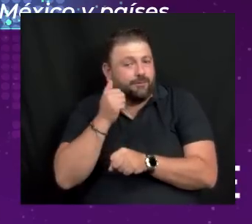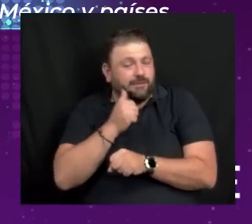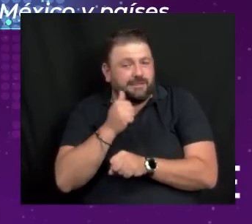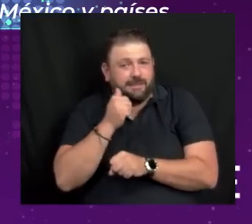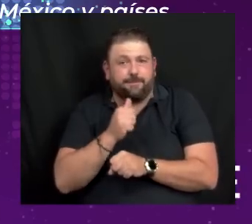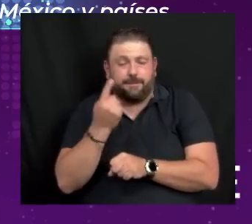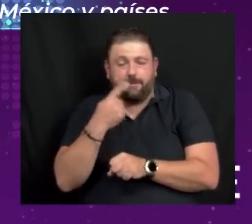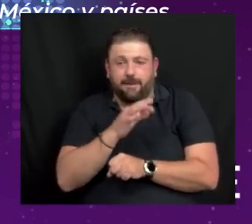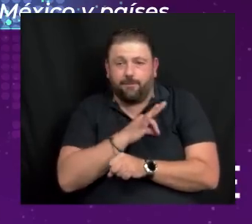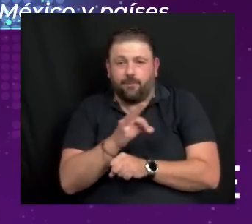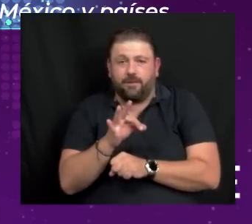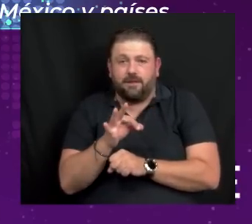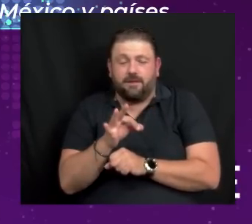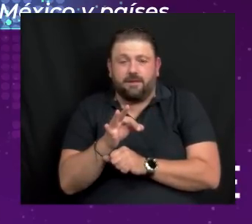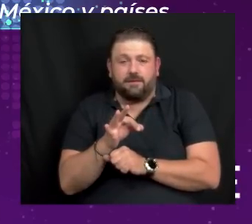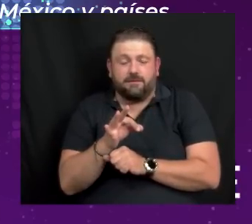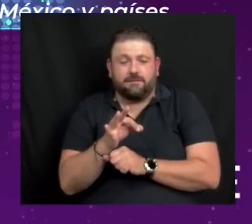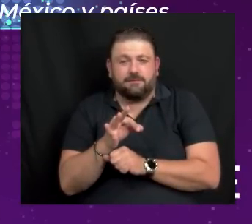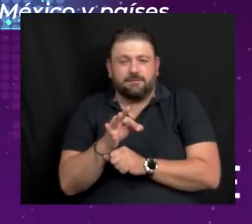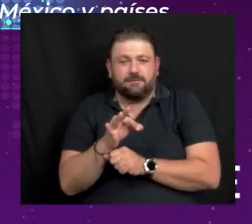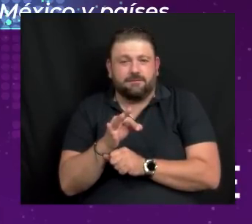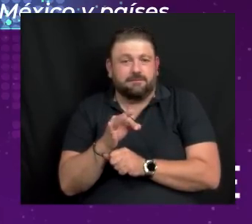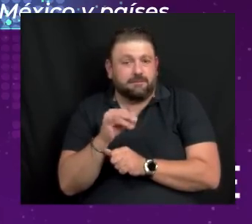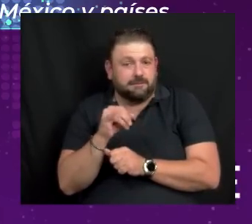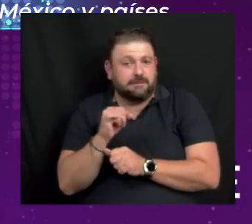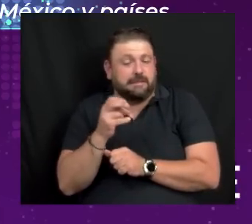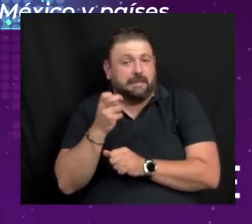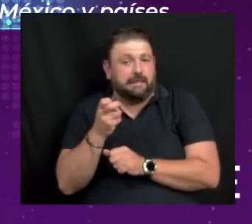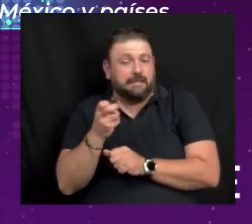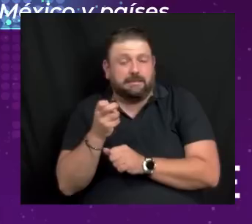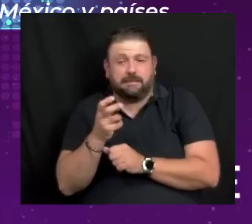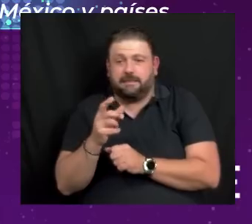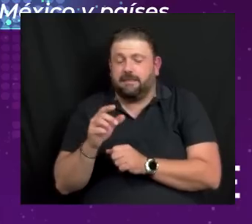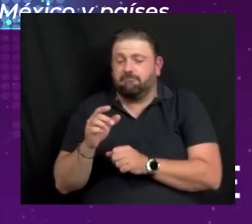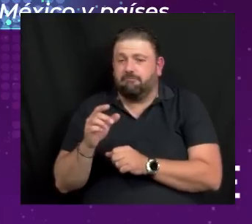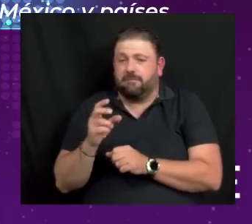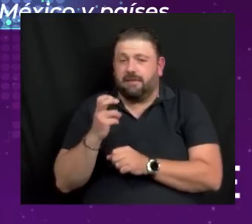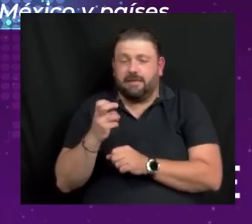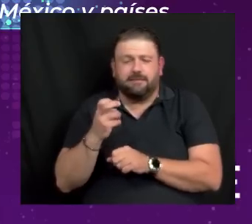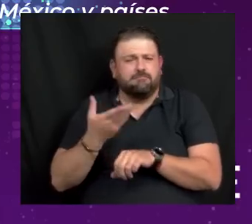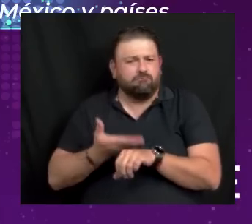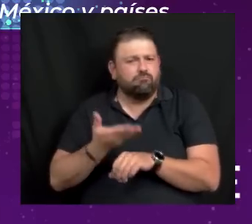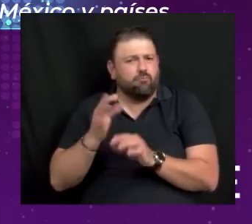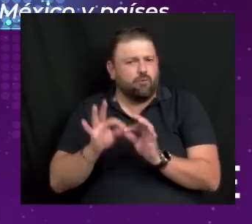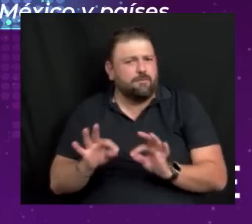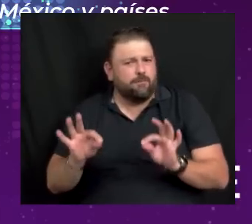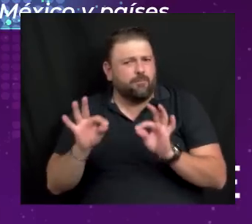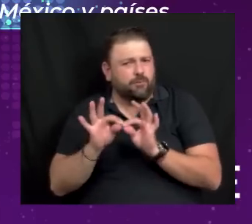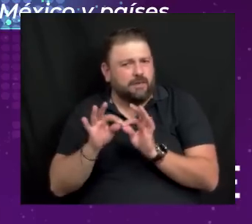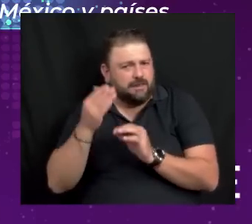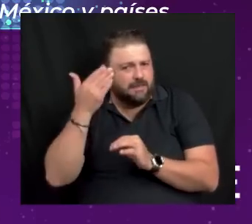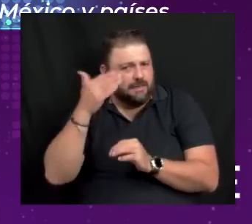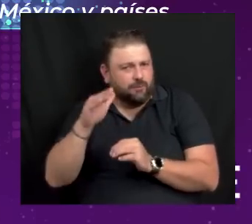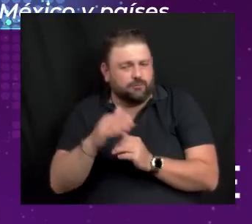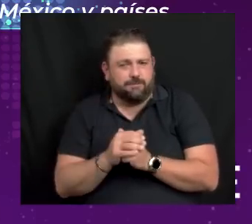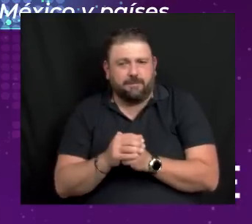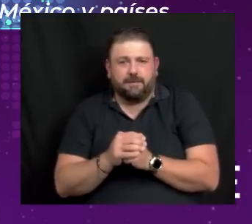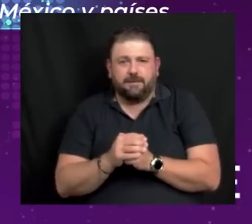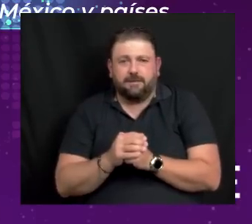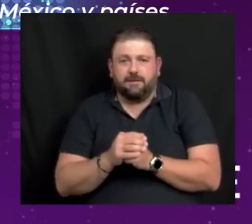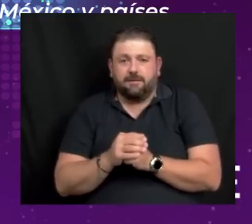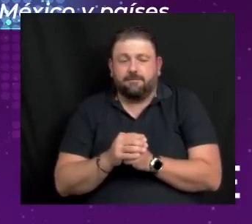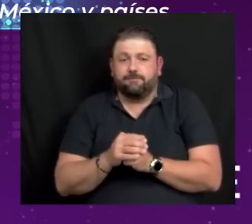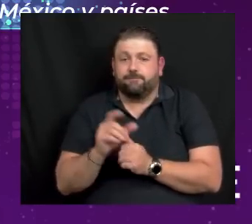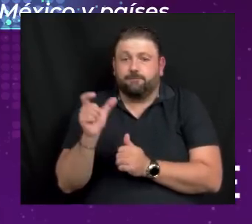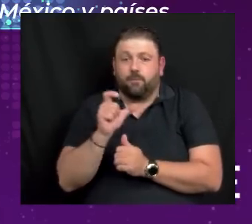está. Sí, por ahí, ¿sí? Y algo muy importante sobre este principio, y creo que ahí es donde cada uno de nosotros va a ver